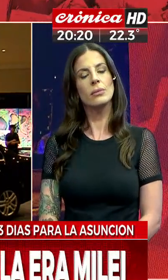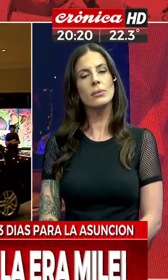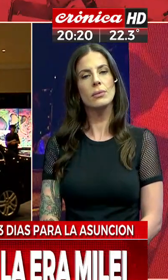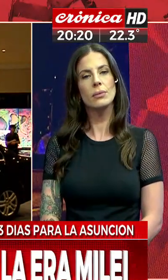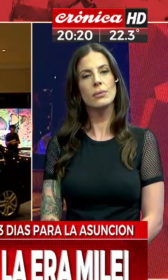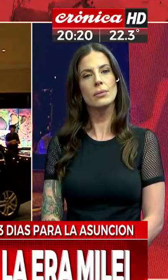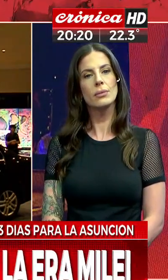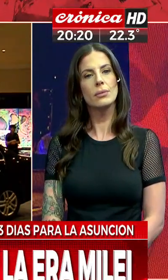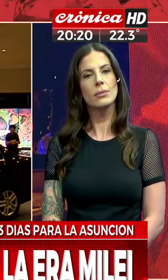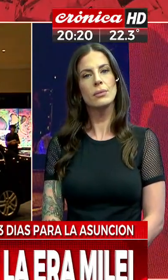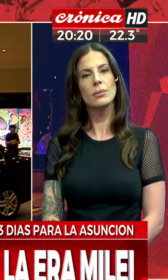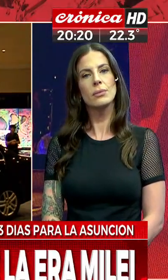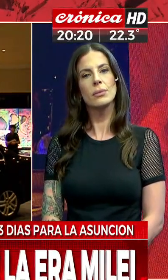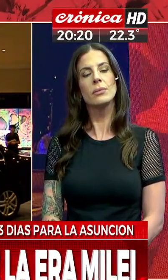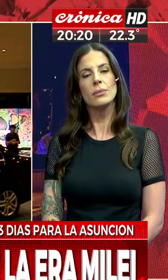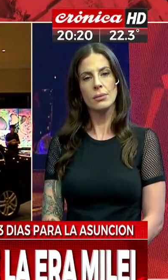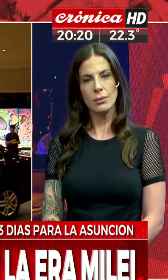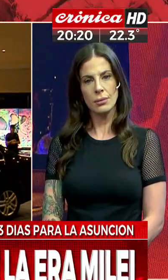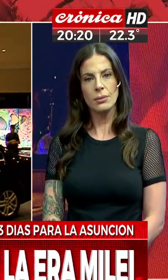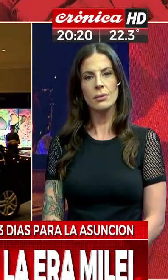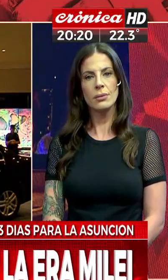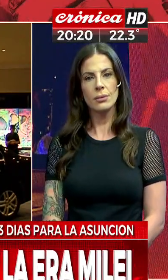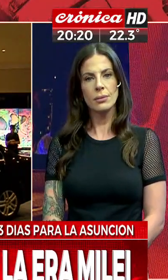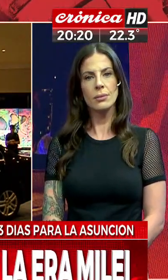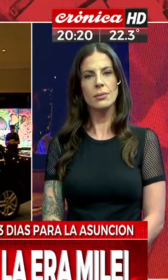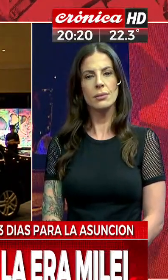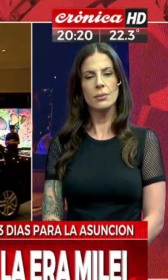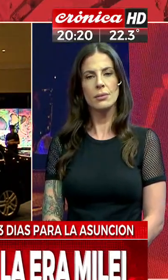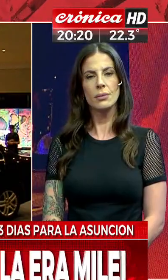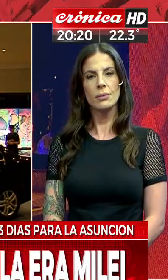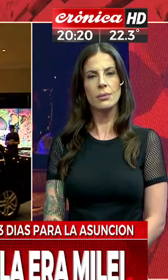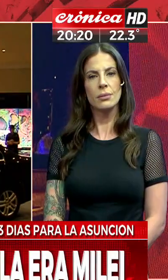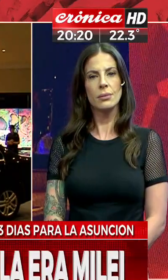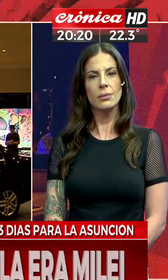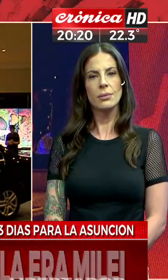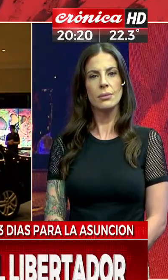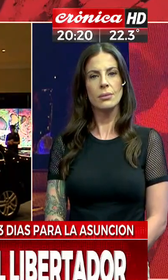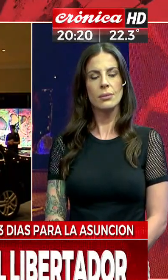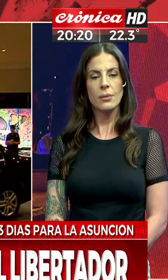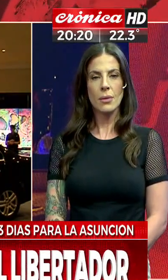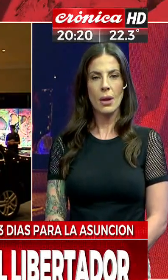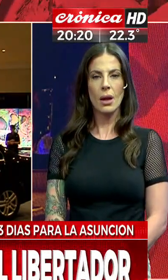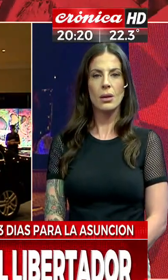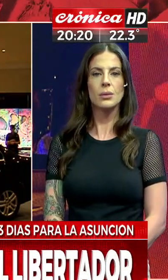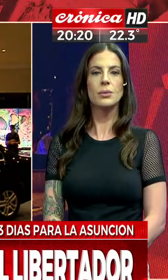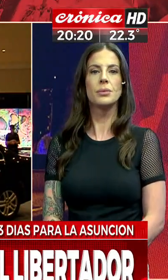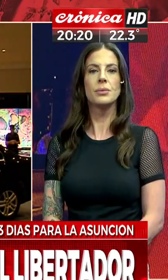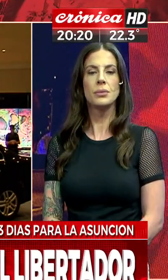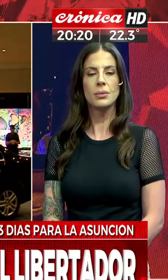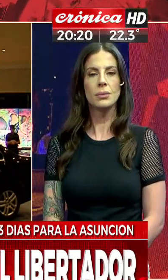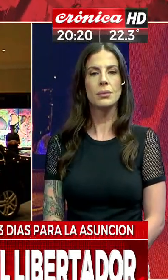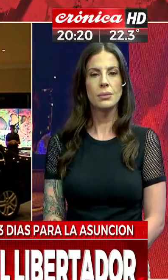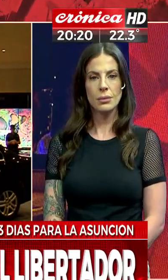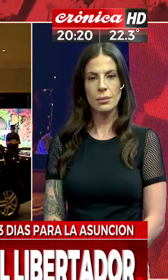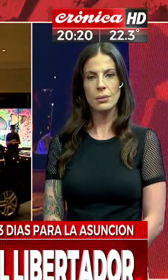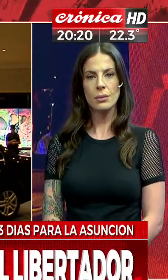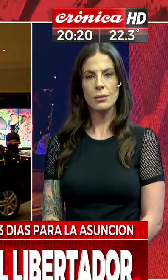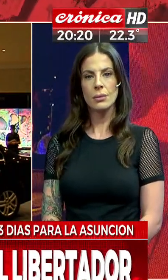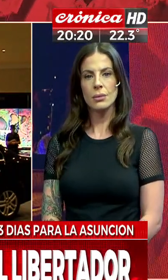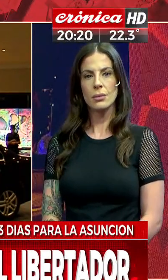electo. Uh-huh. Y también mucha incertidumbre. Eso es sobre todo lo que está haciendo que mucha gente y los mercados se muevan de forma rara, errática.